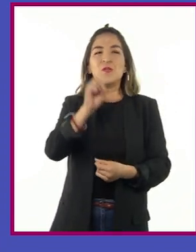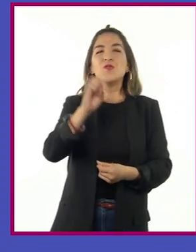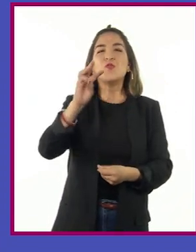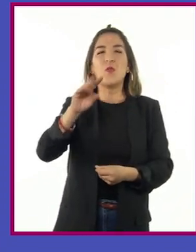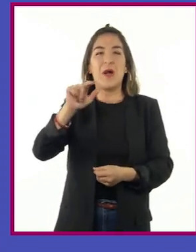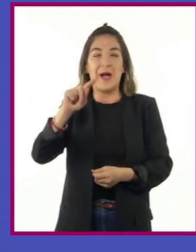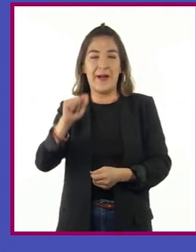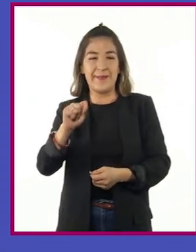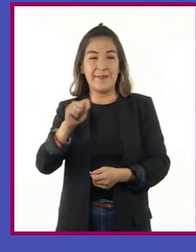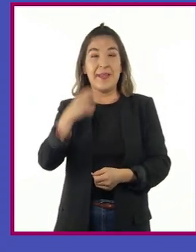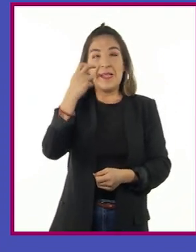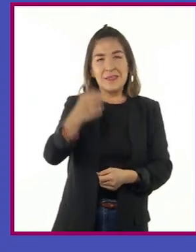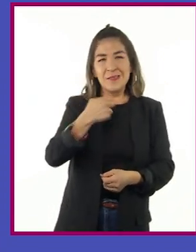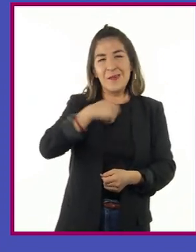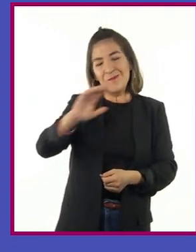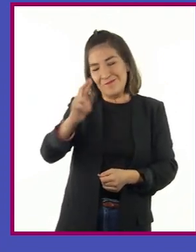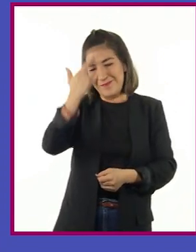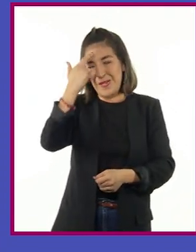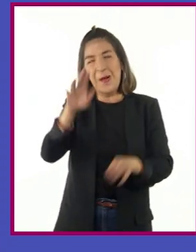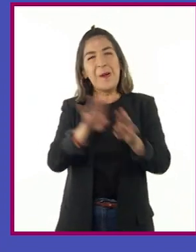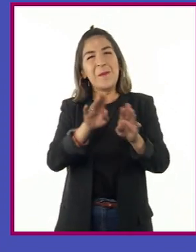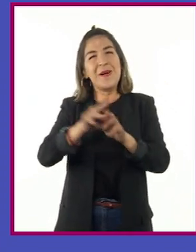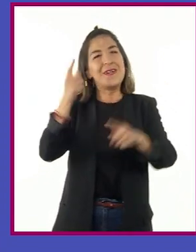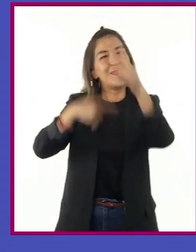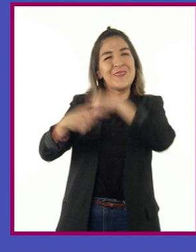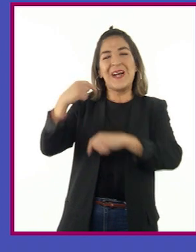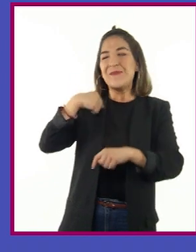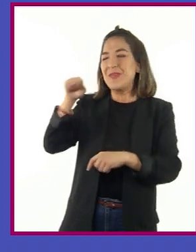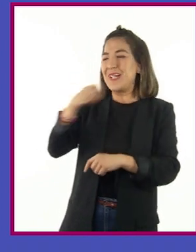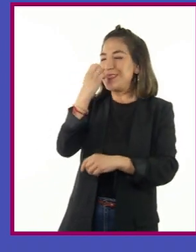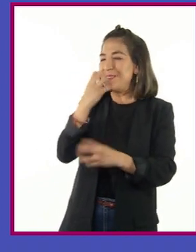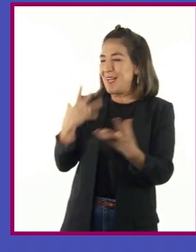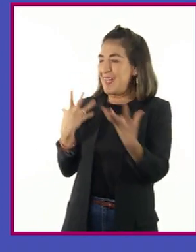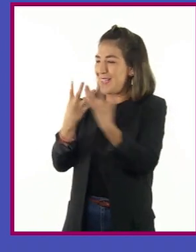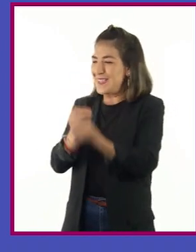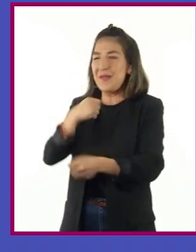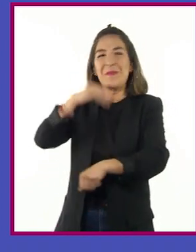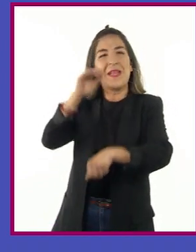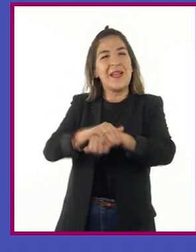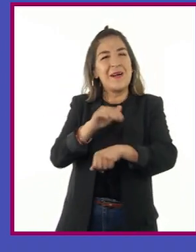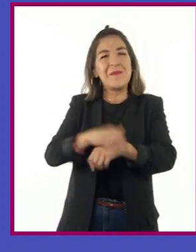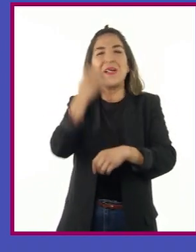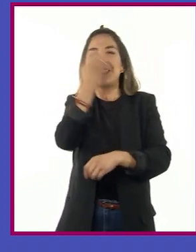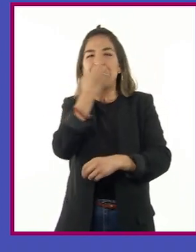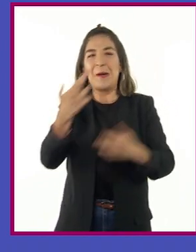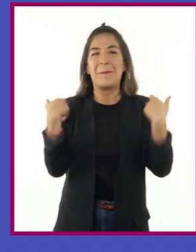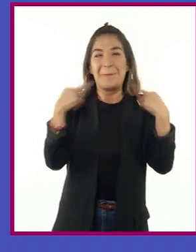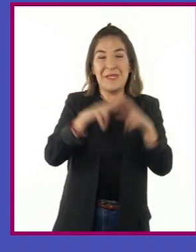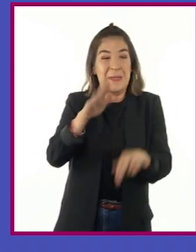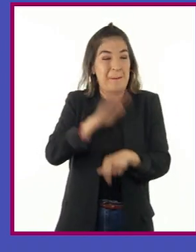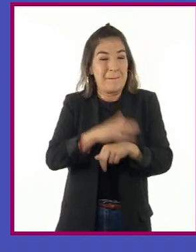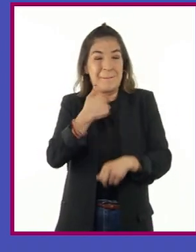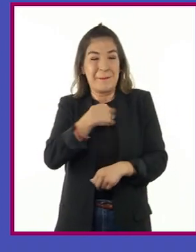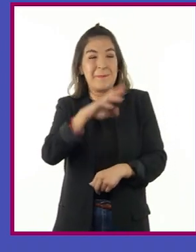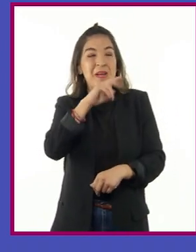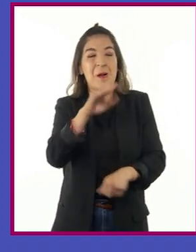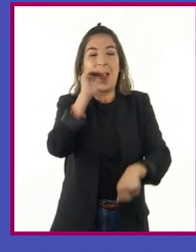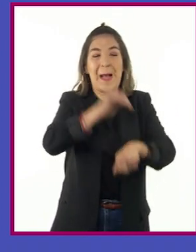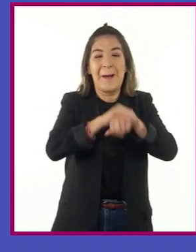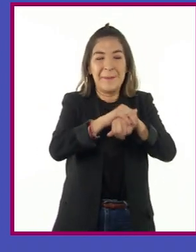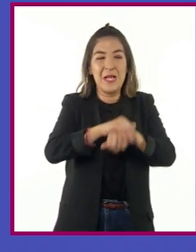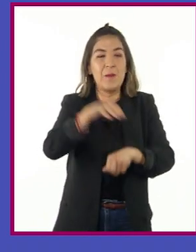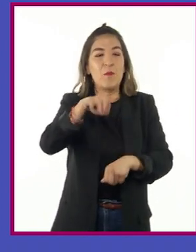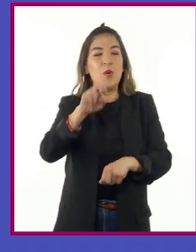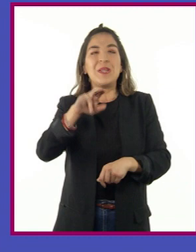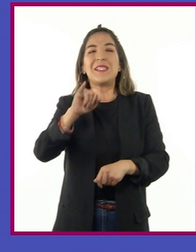la mente vuelvo a la escuela y me reúno con mis amigas y mis maestros. Vuelvo a estar con mi mejor amiga, Moniba, y nos